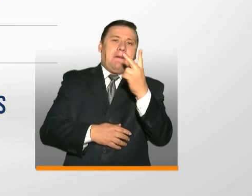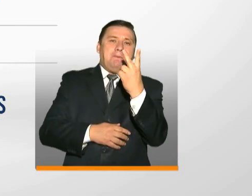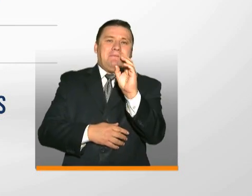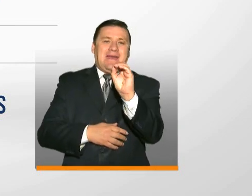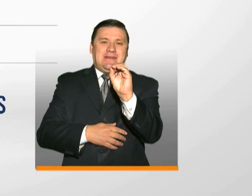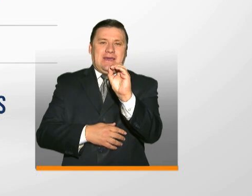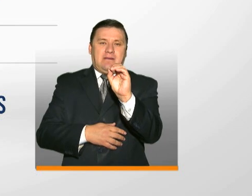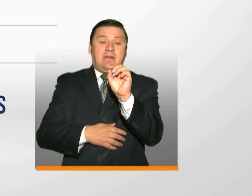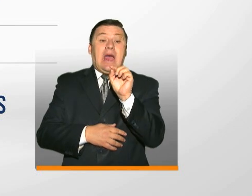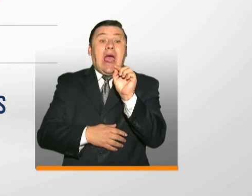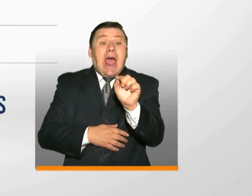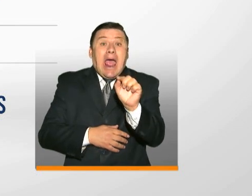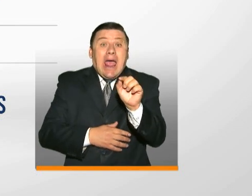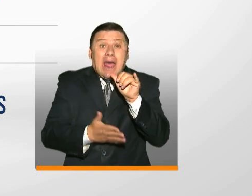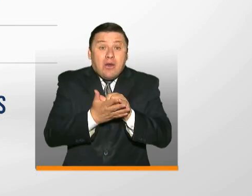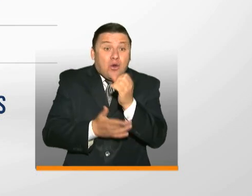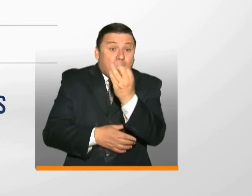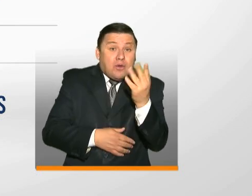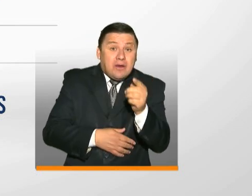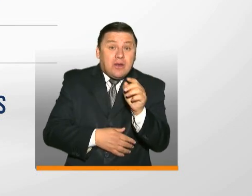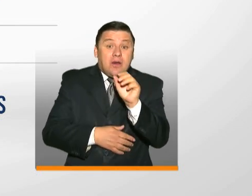35.120, de los cuales